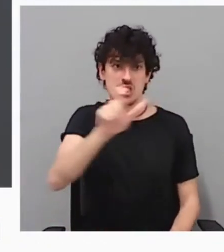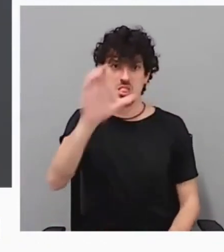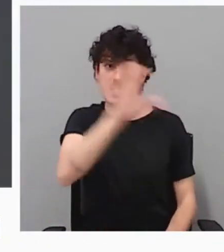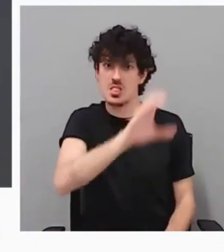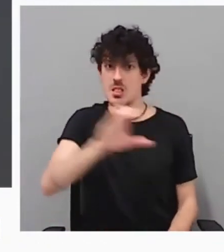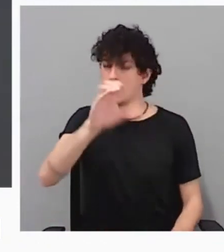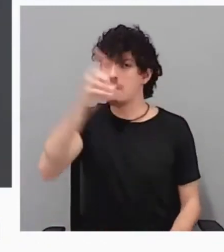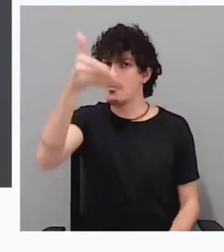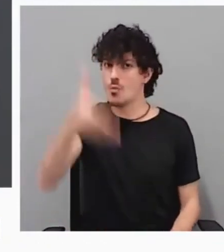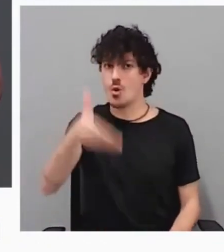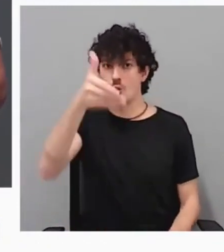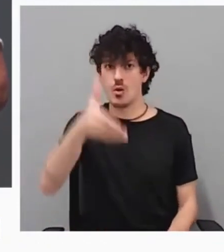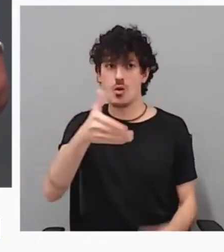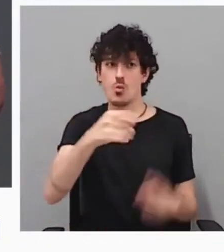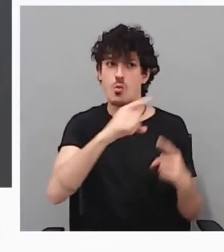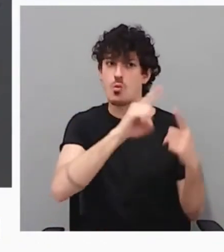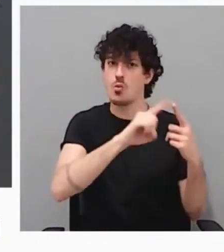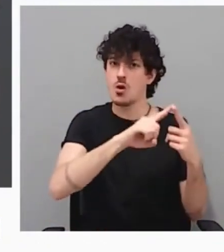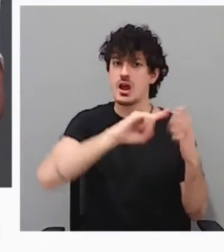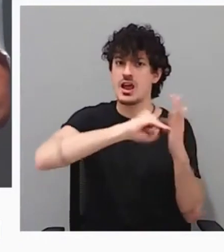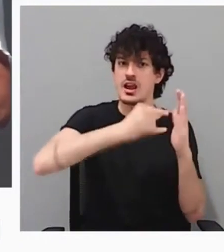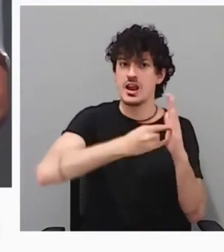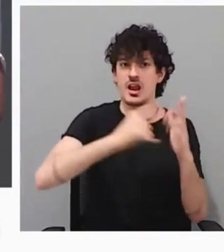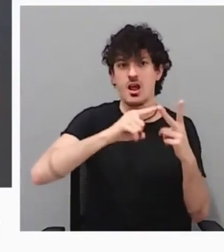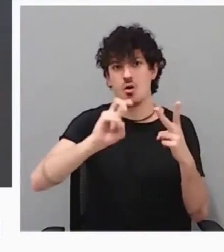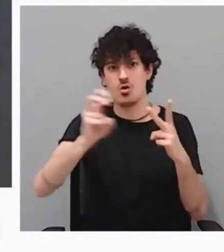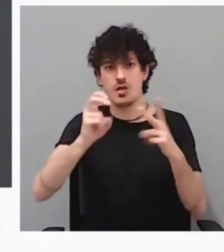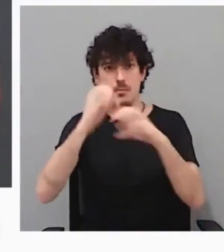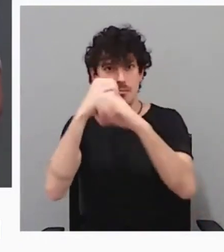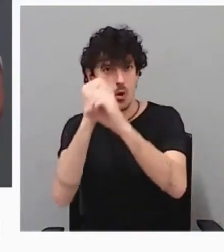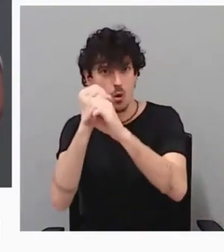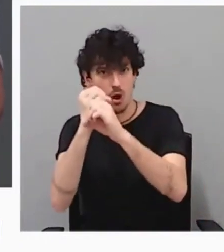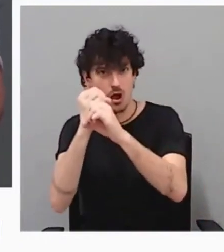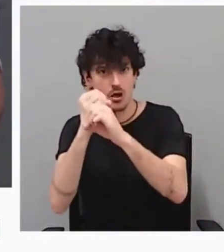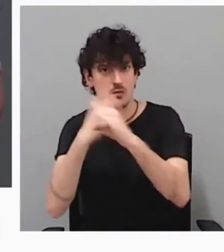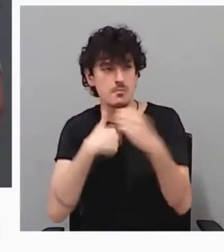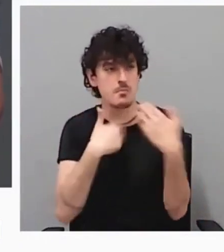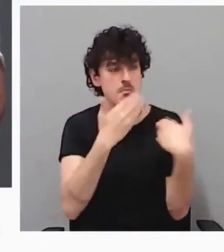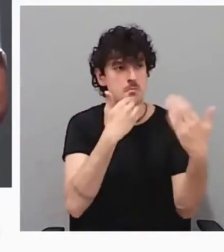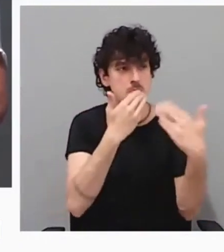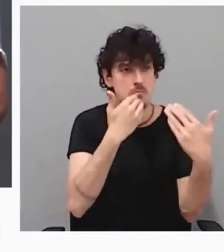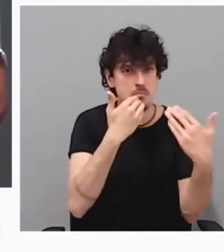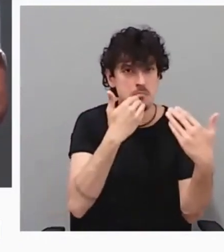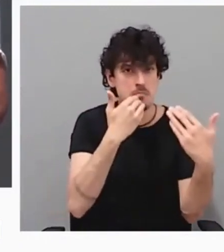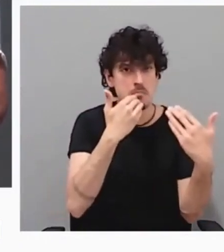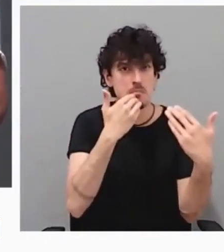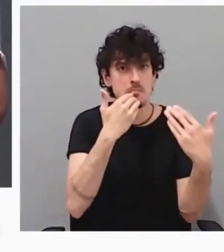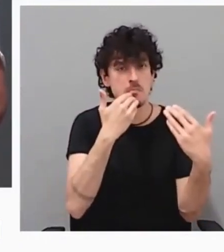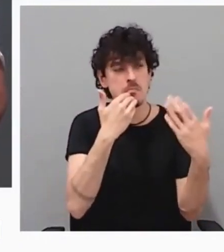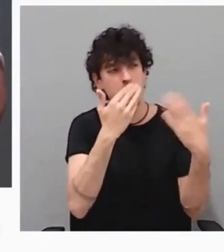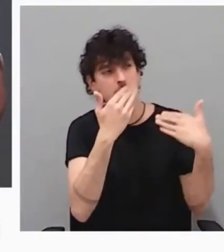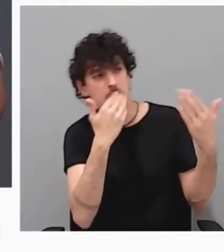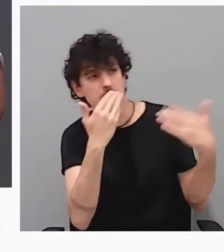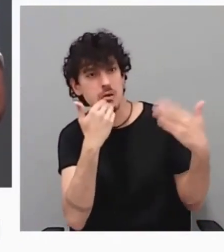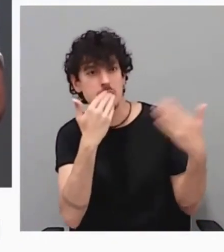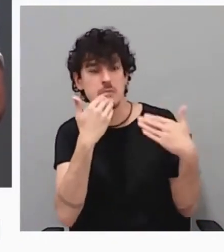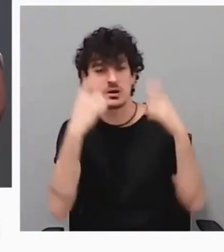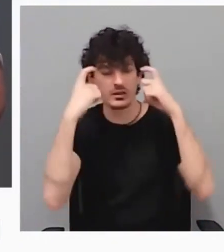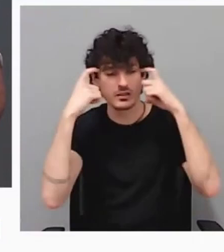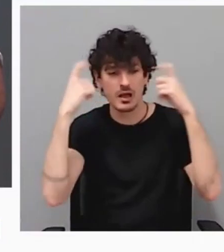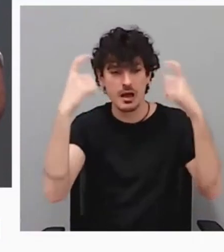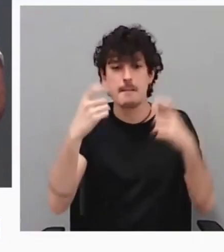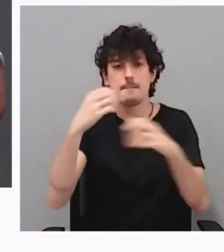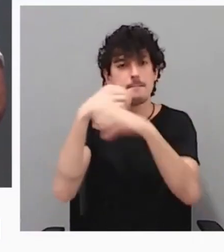es una gran ingeniera, la otra es una gran bióloga, y yo hago los dispositivos, intentando en crear biosensores